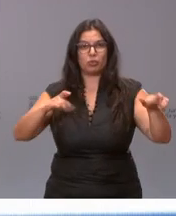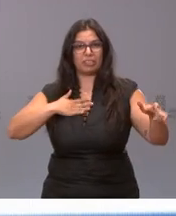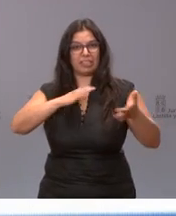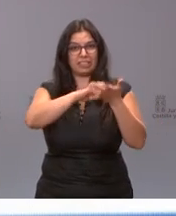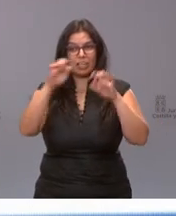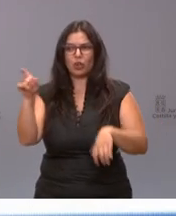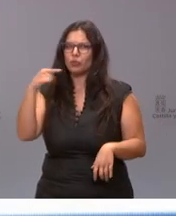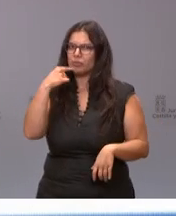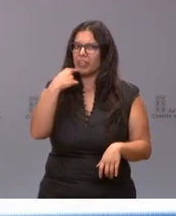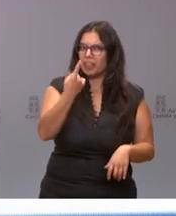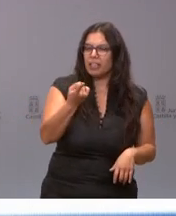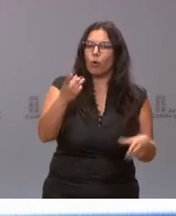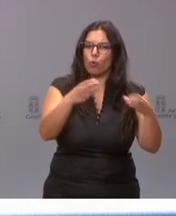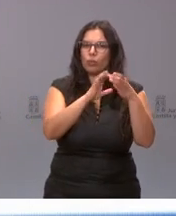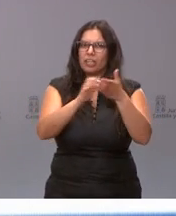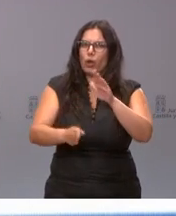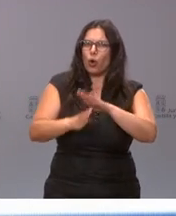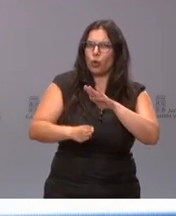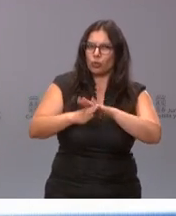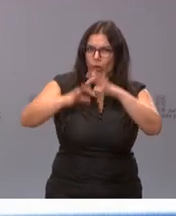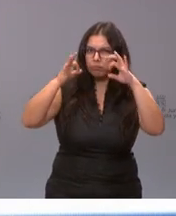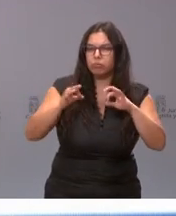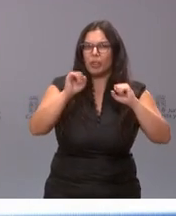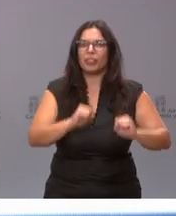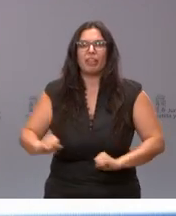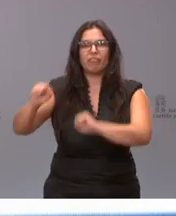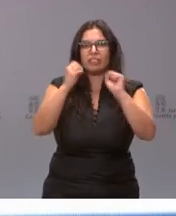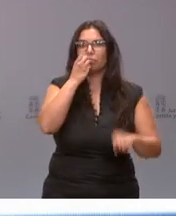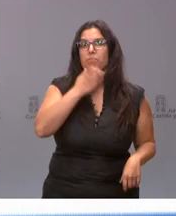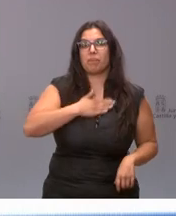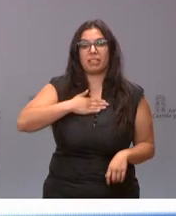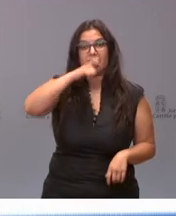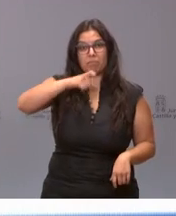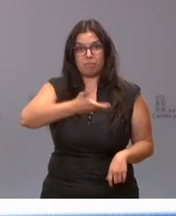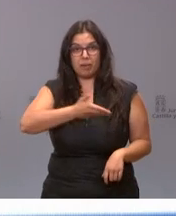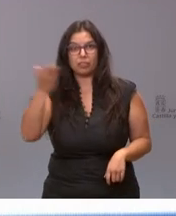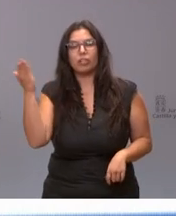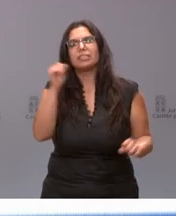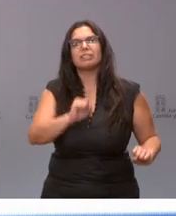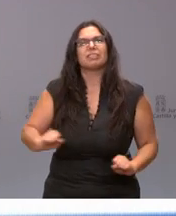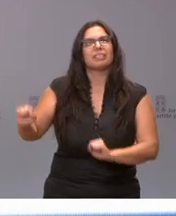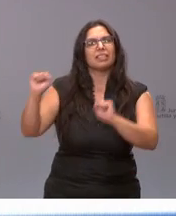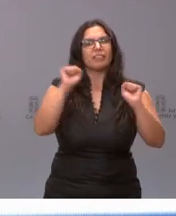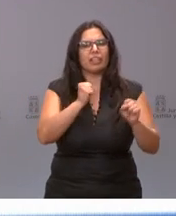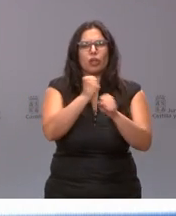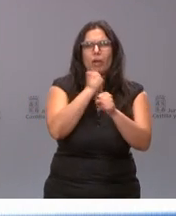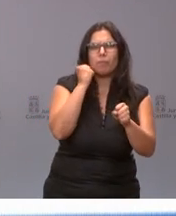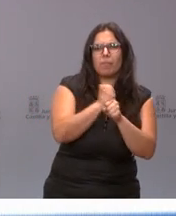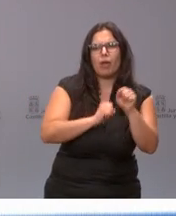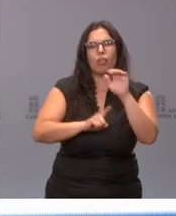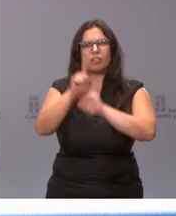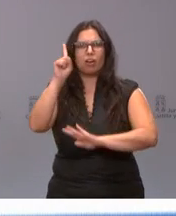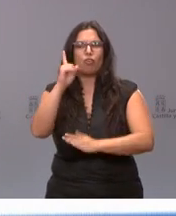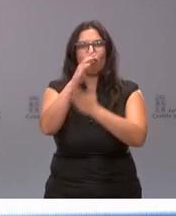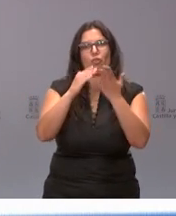que la Junta de Castilla y León va a seguir ahí, que va a seguir defendiendo el bienestar de las personas, que va a seguir defendiendo el empleo y el desarrollo